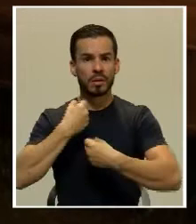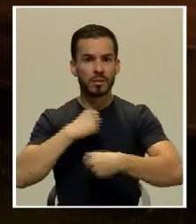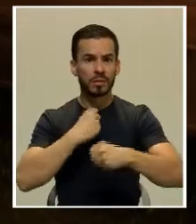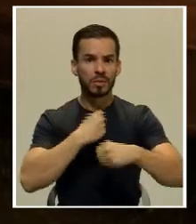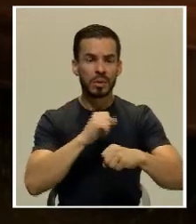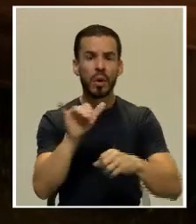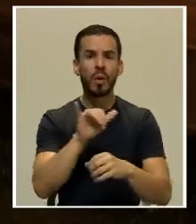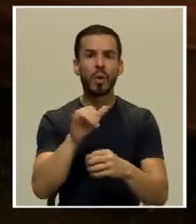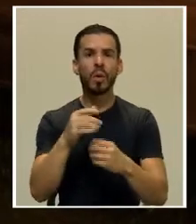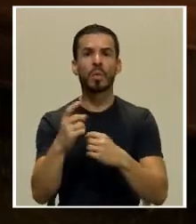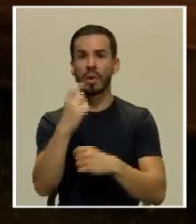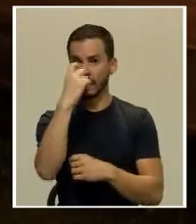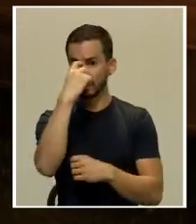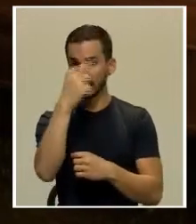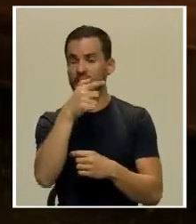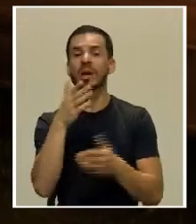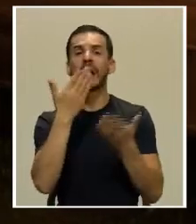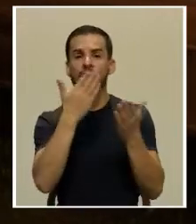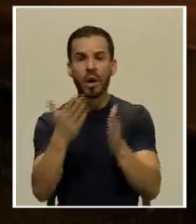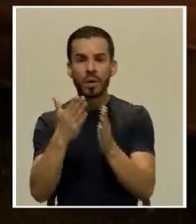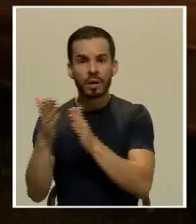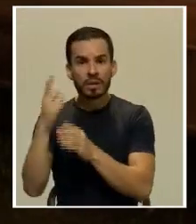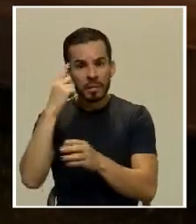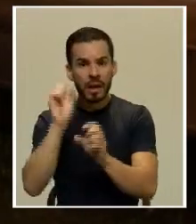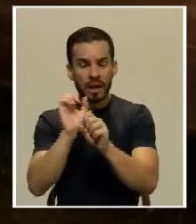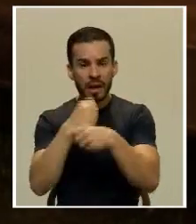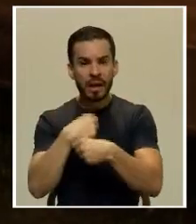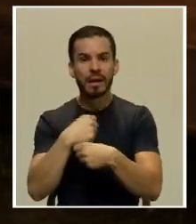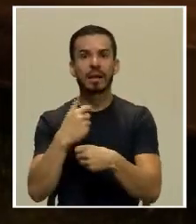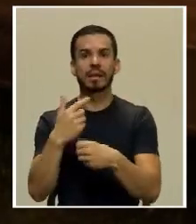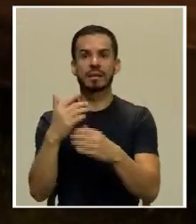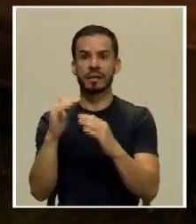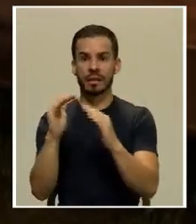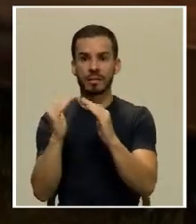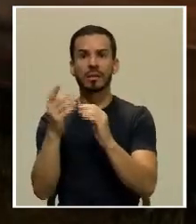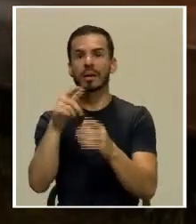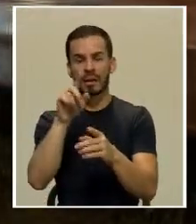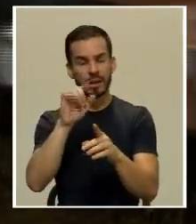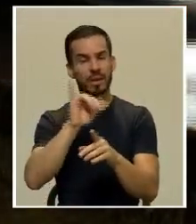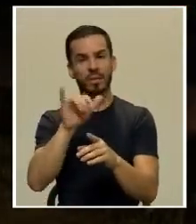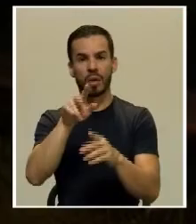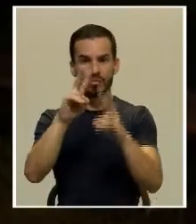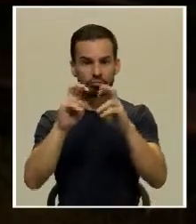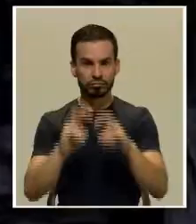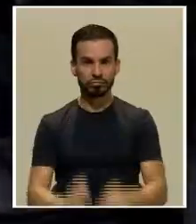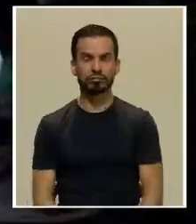municipalidades, como la de Escazú, se organizan para realizar estos tamizajes en sus zonas. Veamos.